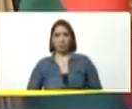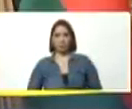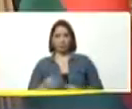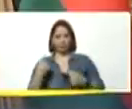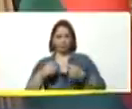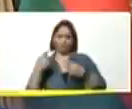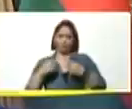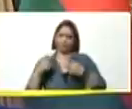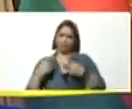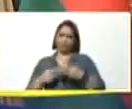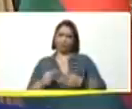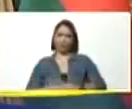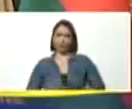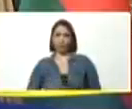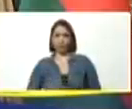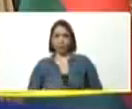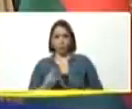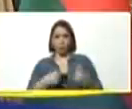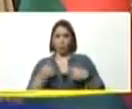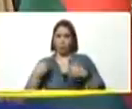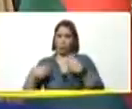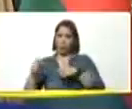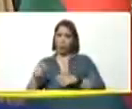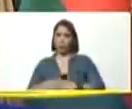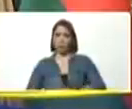etcétera, en comercio.